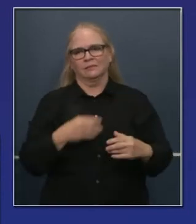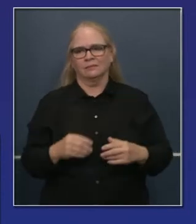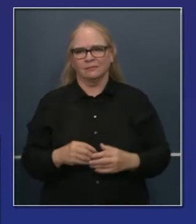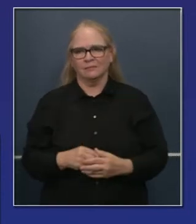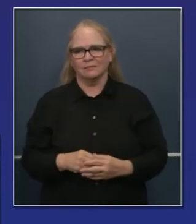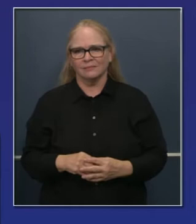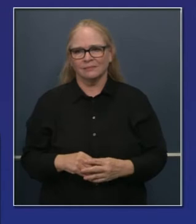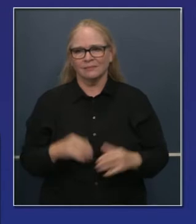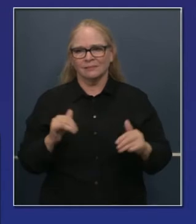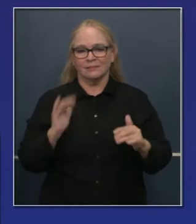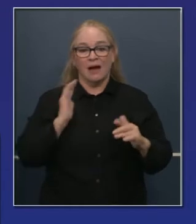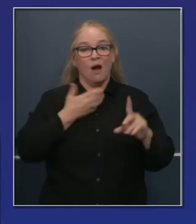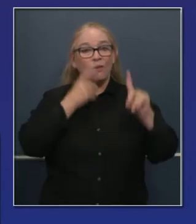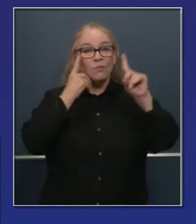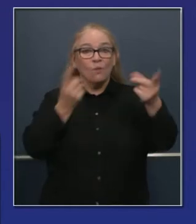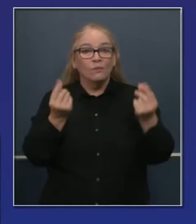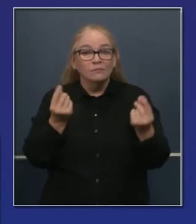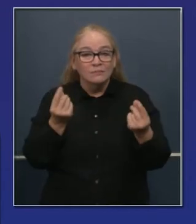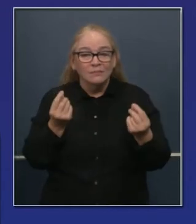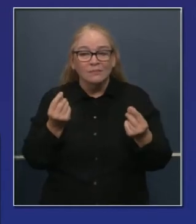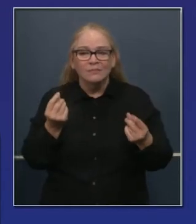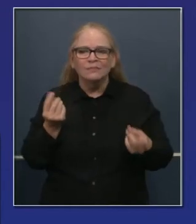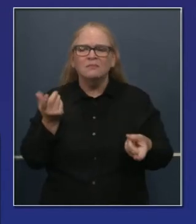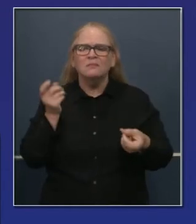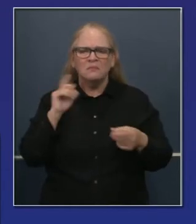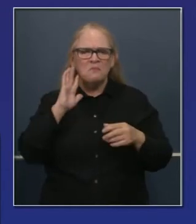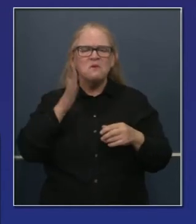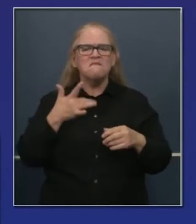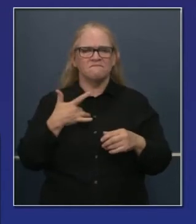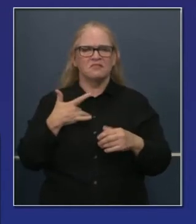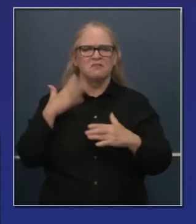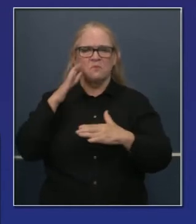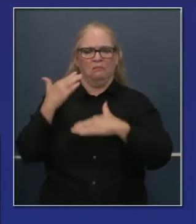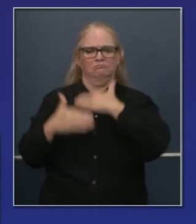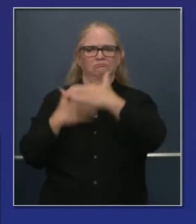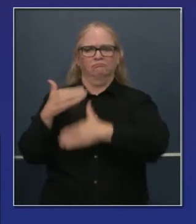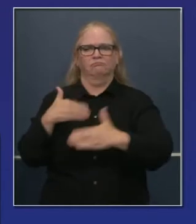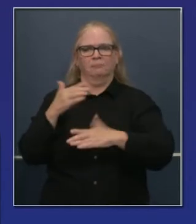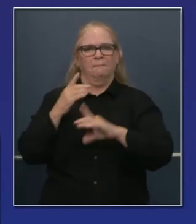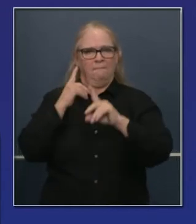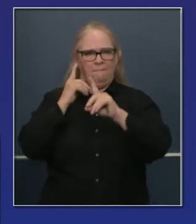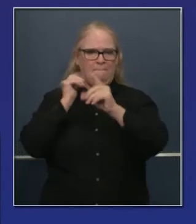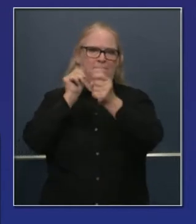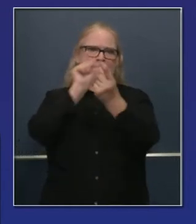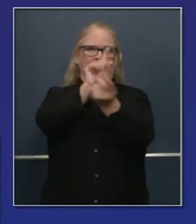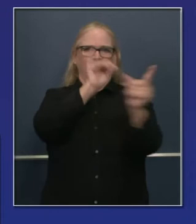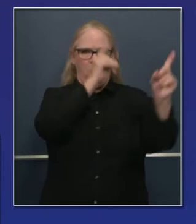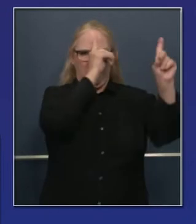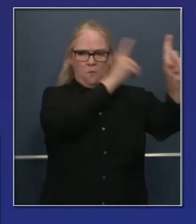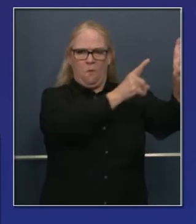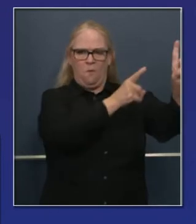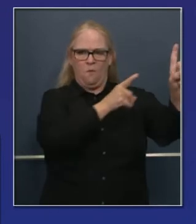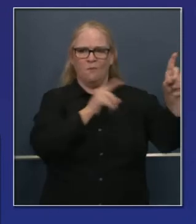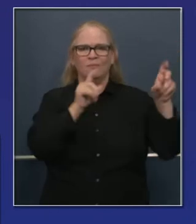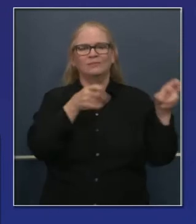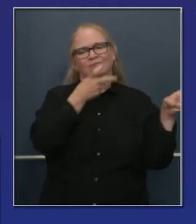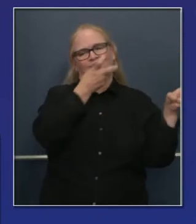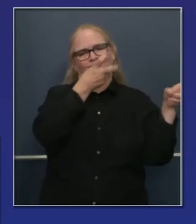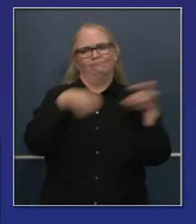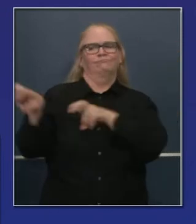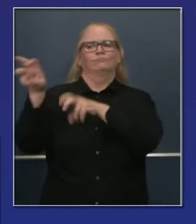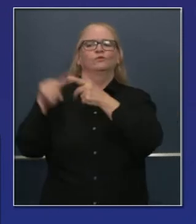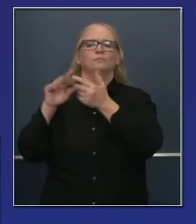en la transición de cumplirlos y ahora tenemos que darnos cuenta de la realidad que en esta transición tendremos que hacer más